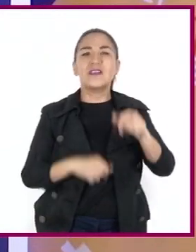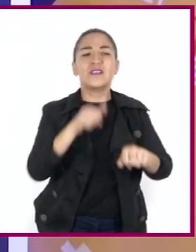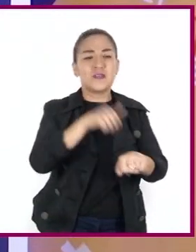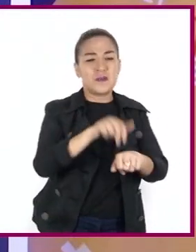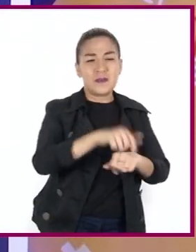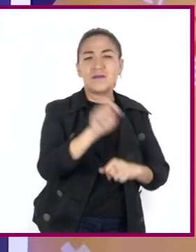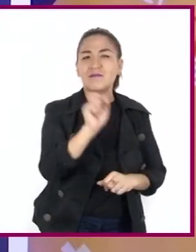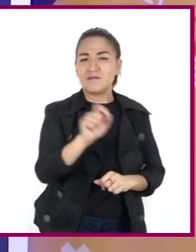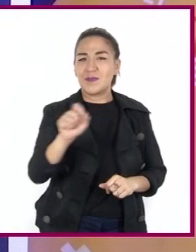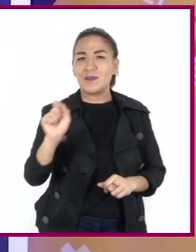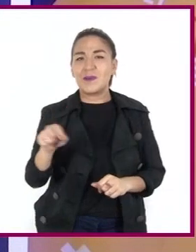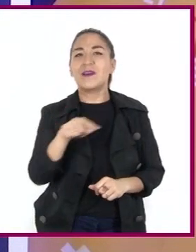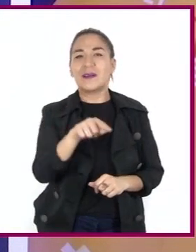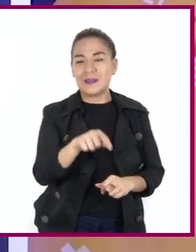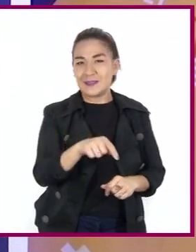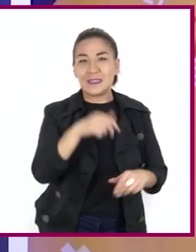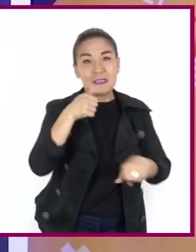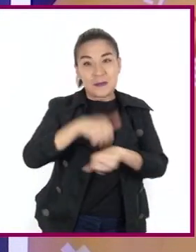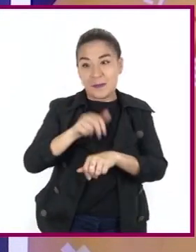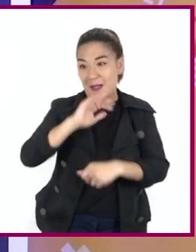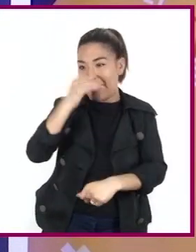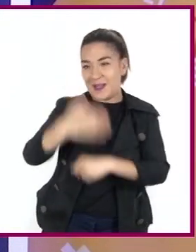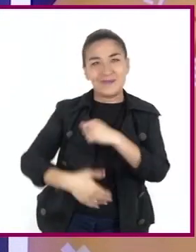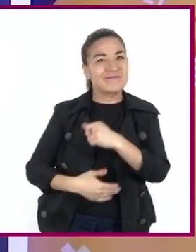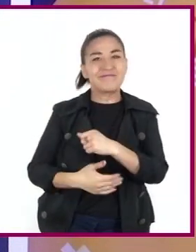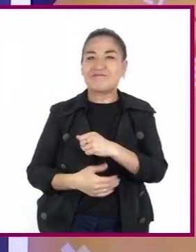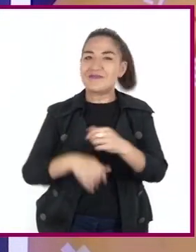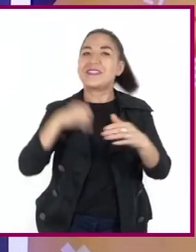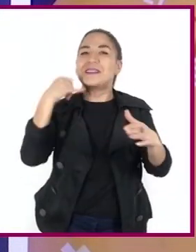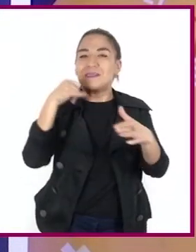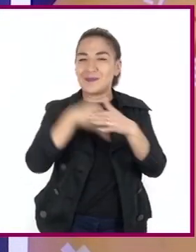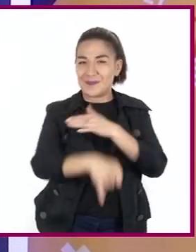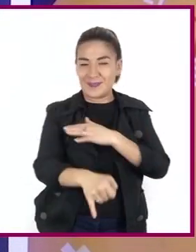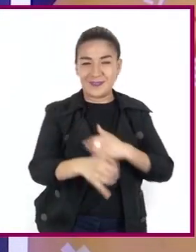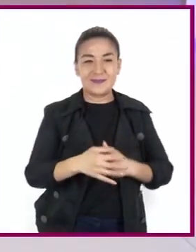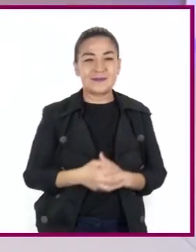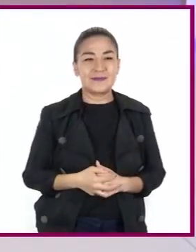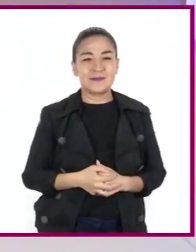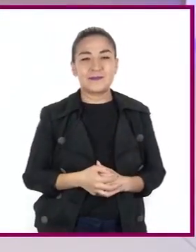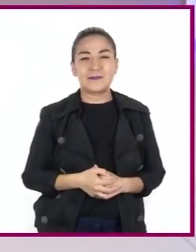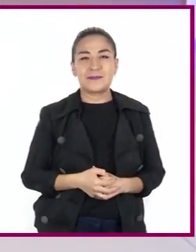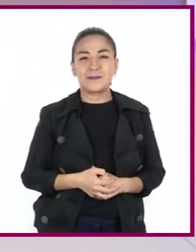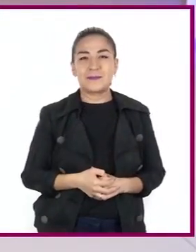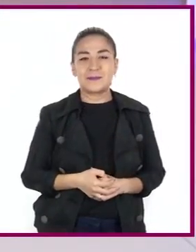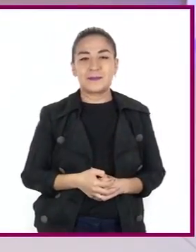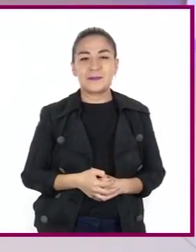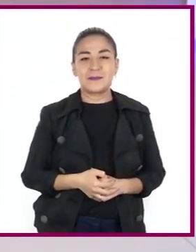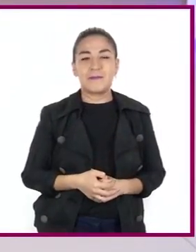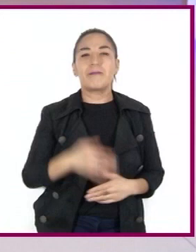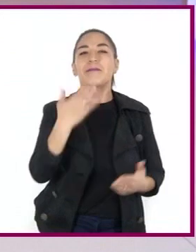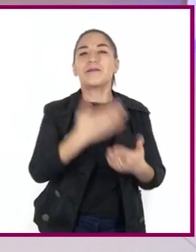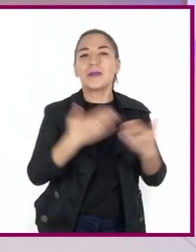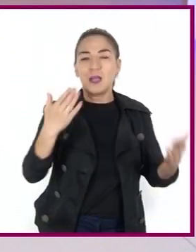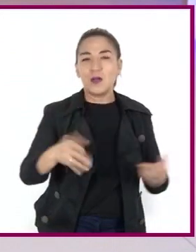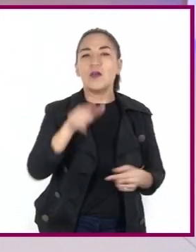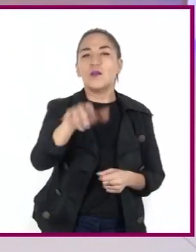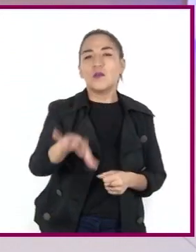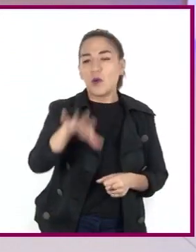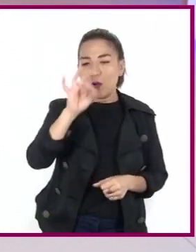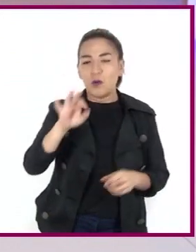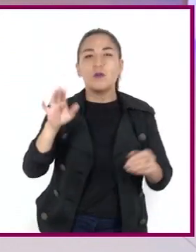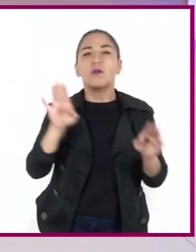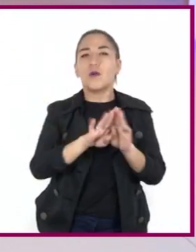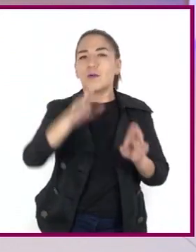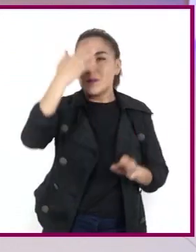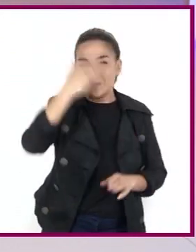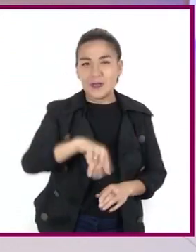suspensivos indican que la sucesión no tiene fin, es decir, es infinita. Ahora hay que encontrar la manera de saber cuál